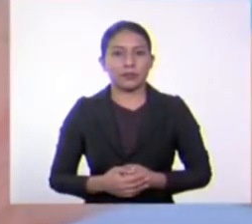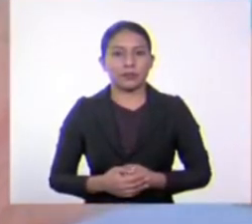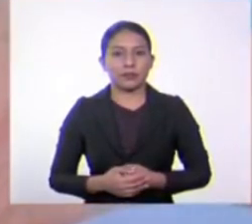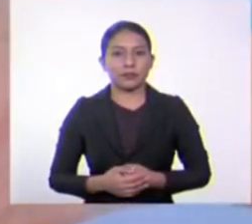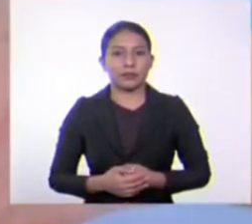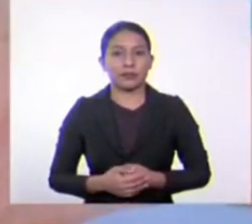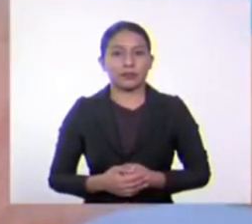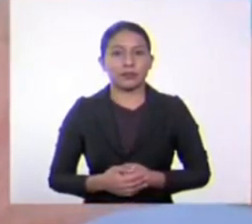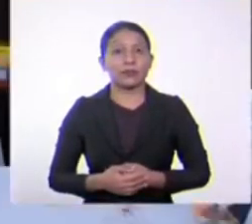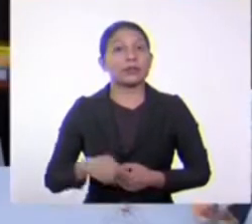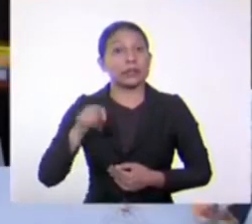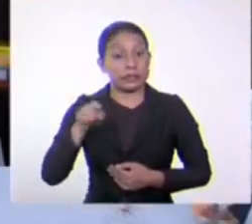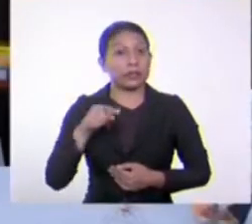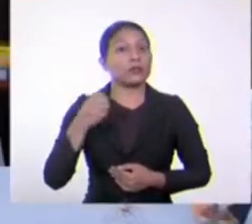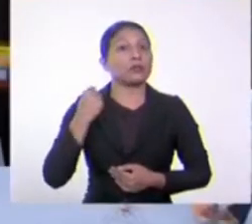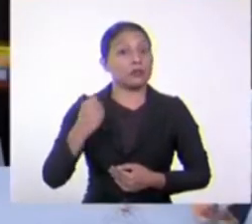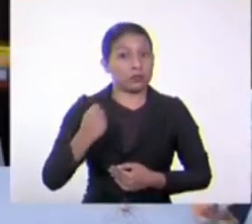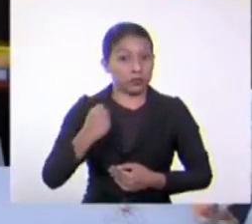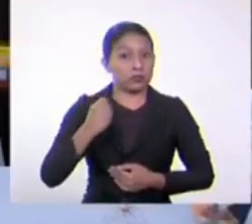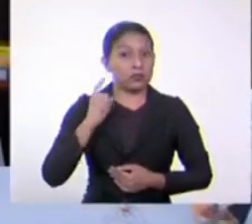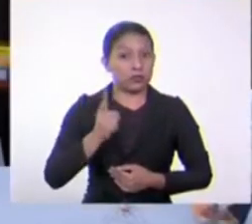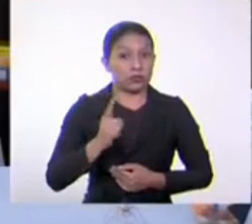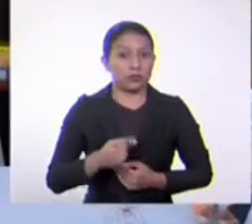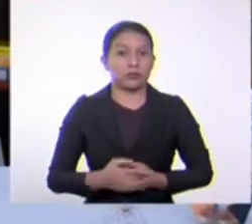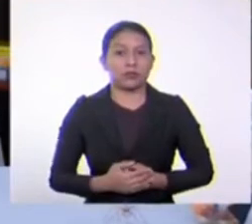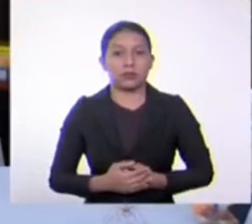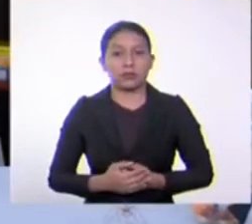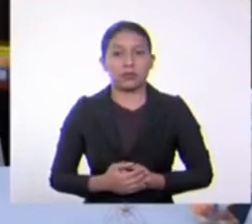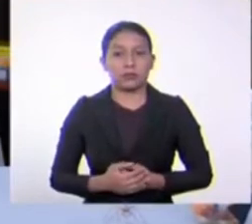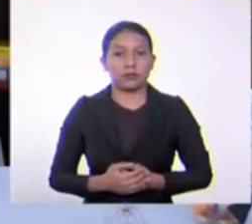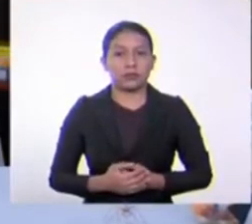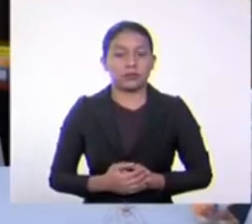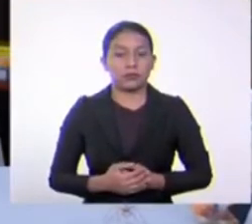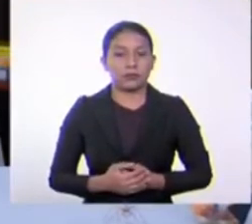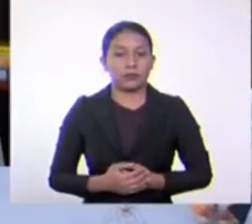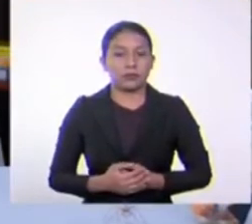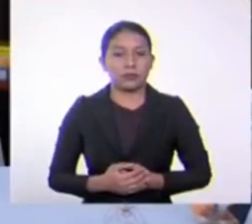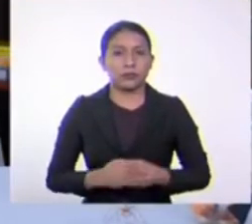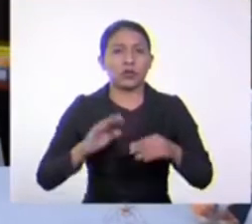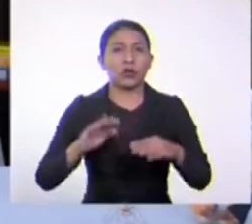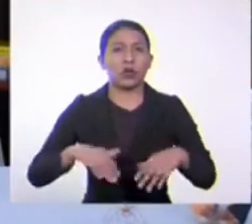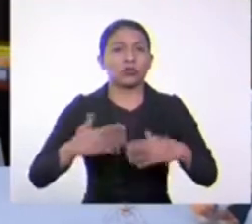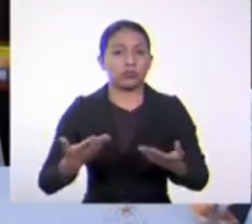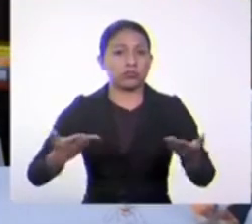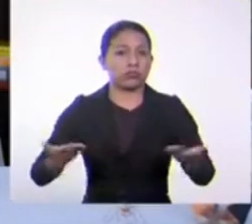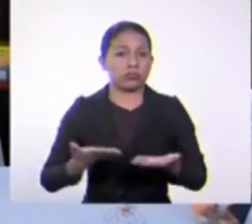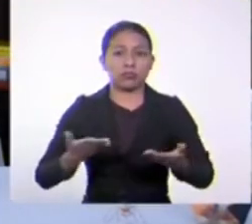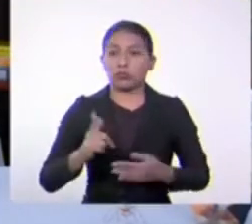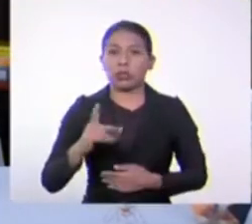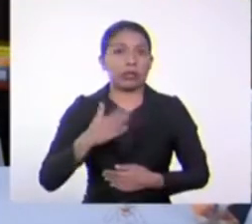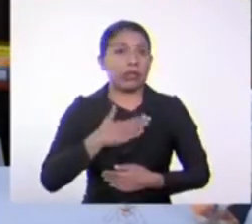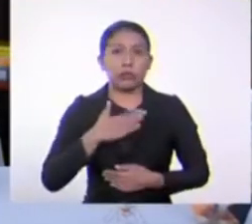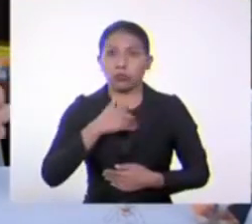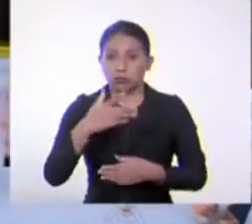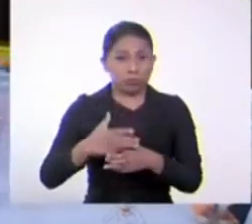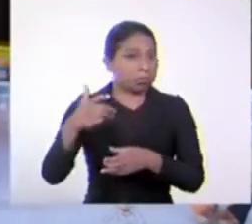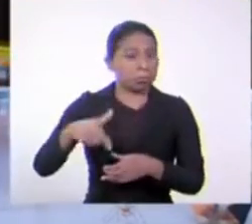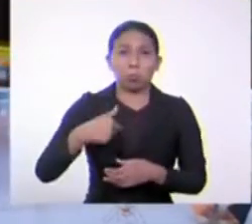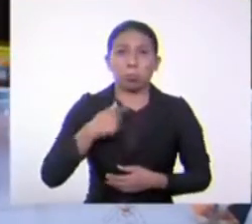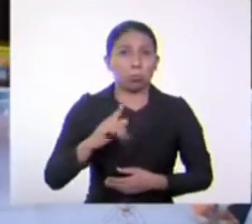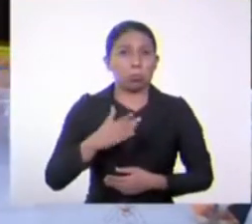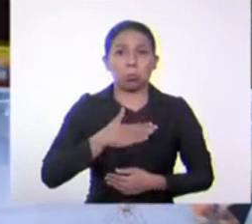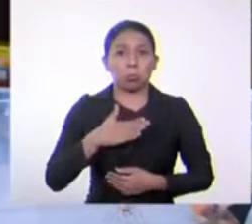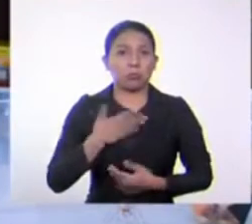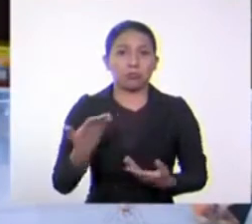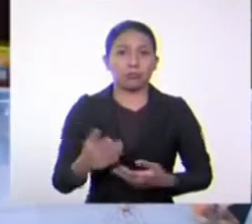Este paso es clave antes de que tengas el yogur. ¿Qué podemos hacer si no tenemos un termo? Bueno, hay